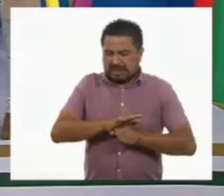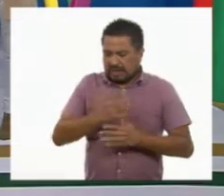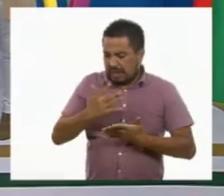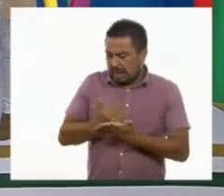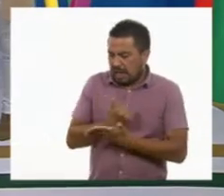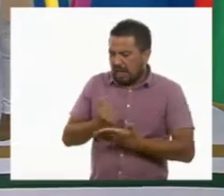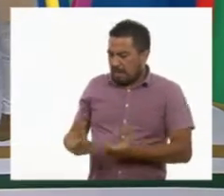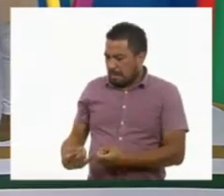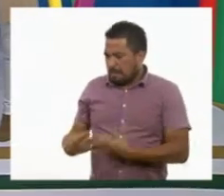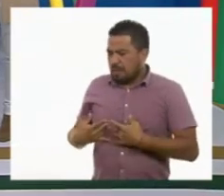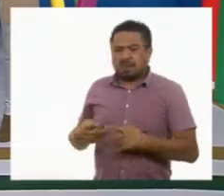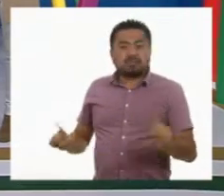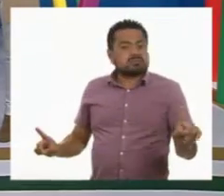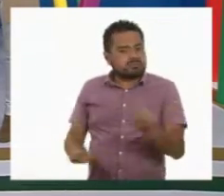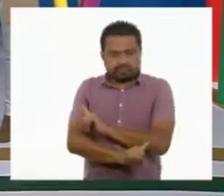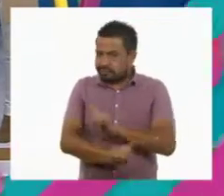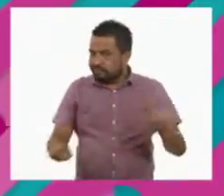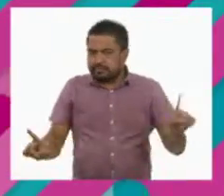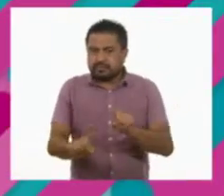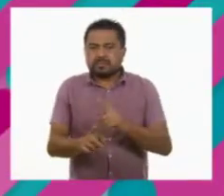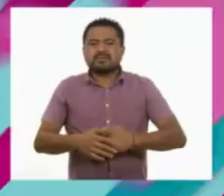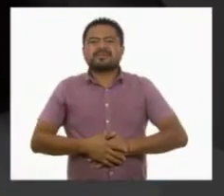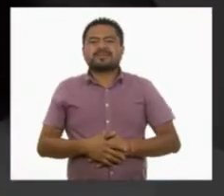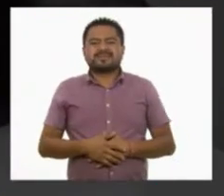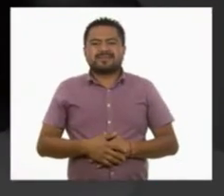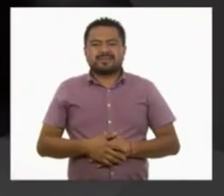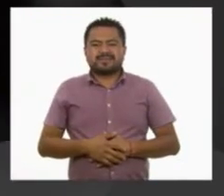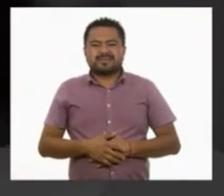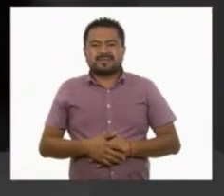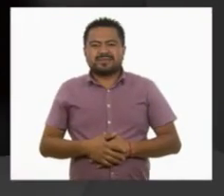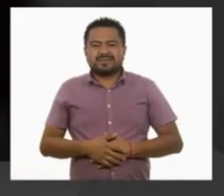esta batalla. No, claro que no. Para nada.